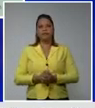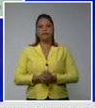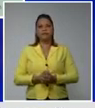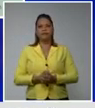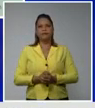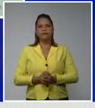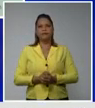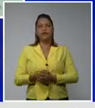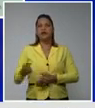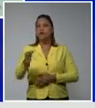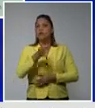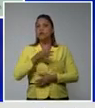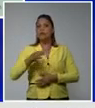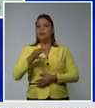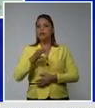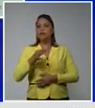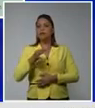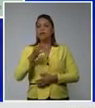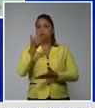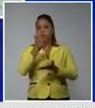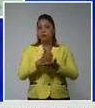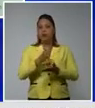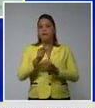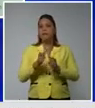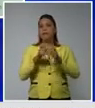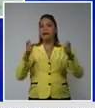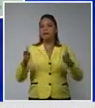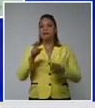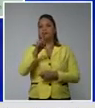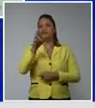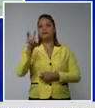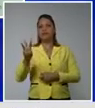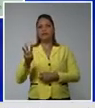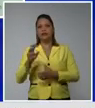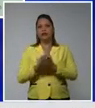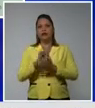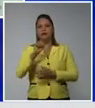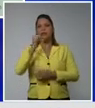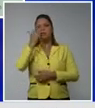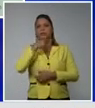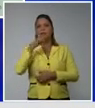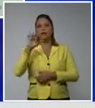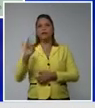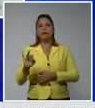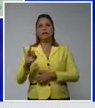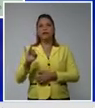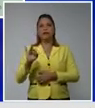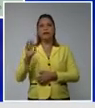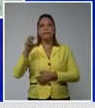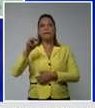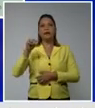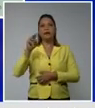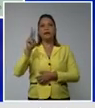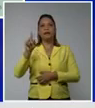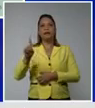En el municipio de Holguín el mayor número, 13, Moa con 7, Mayarí